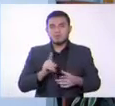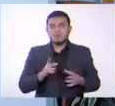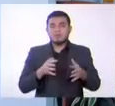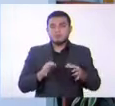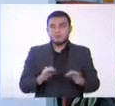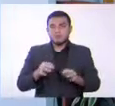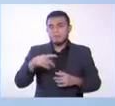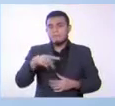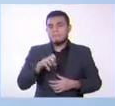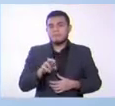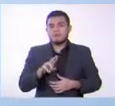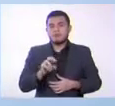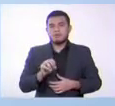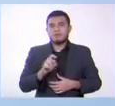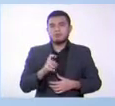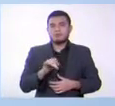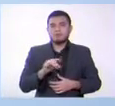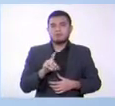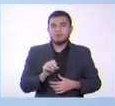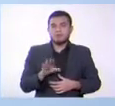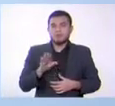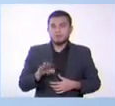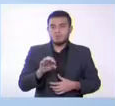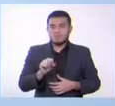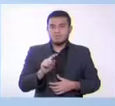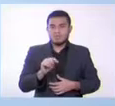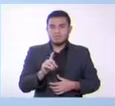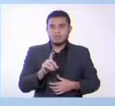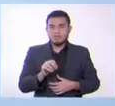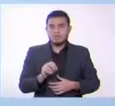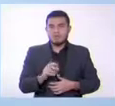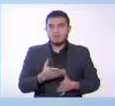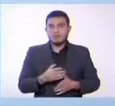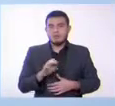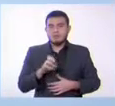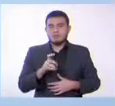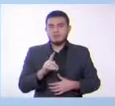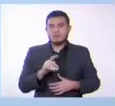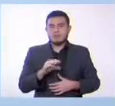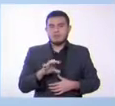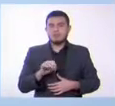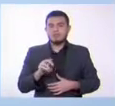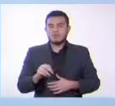peróxido, por lo tanto, su estado de oxidación es de -2.